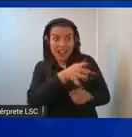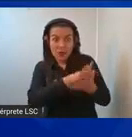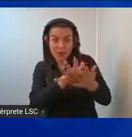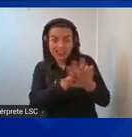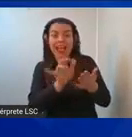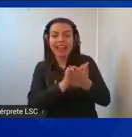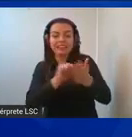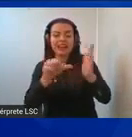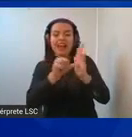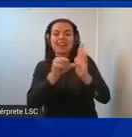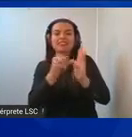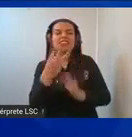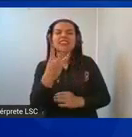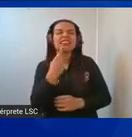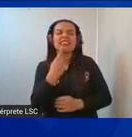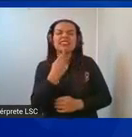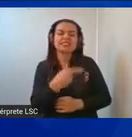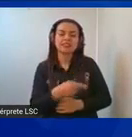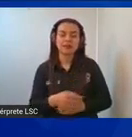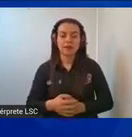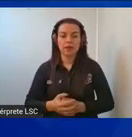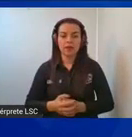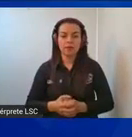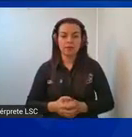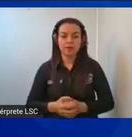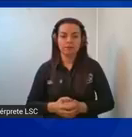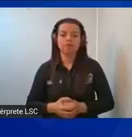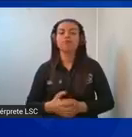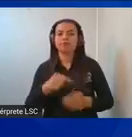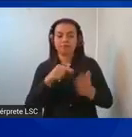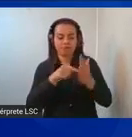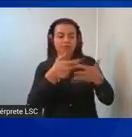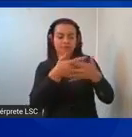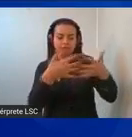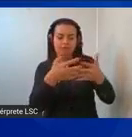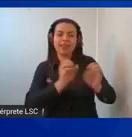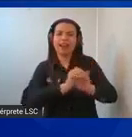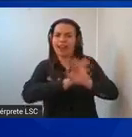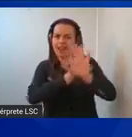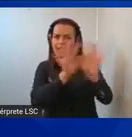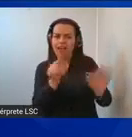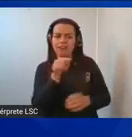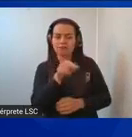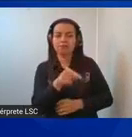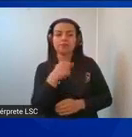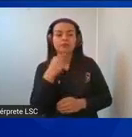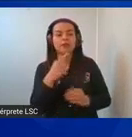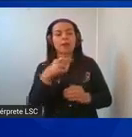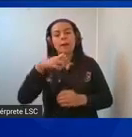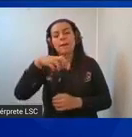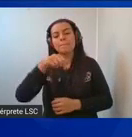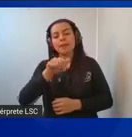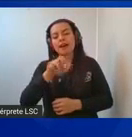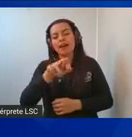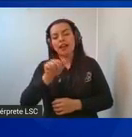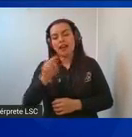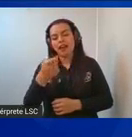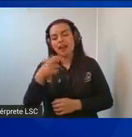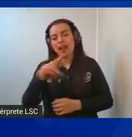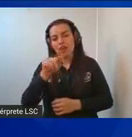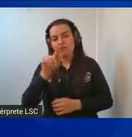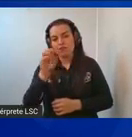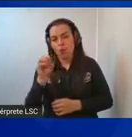un parágrafo que es muy claro en donde dice que el parágrafo 2, 1 y 2. El 1 es que